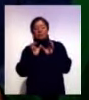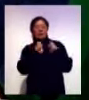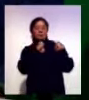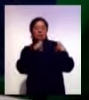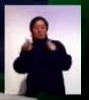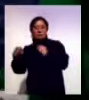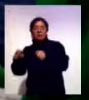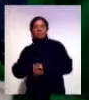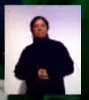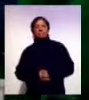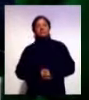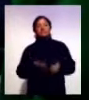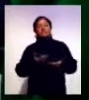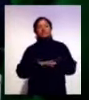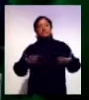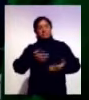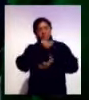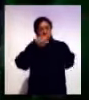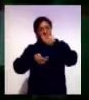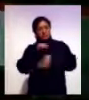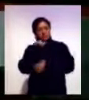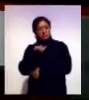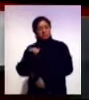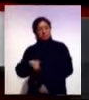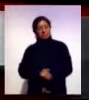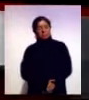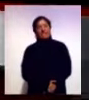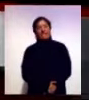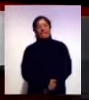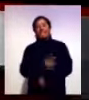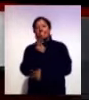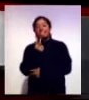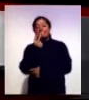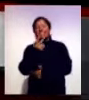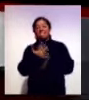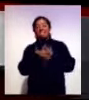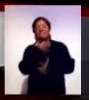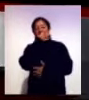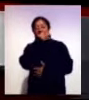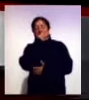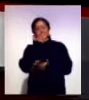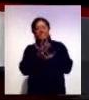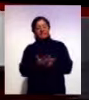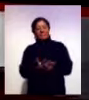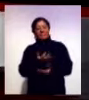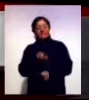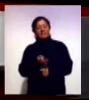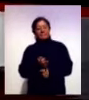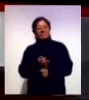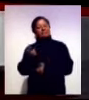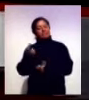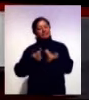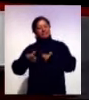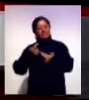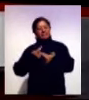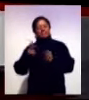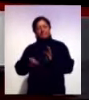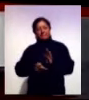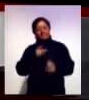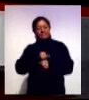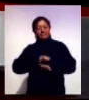Morales, Ahora Noticias. Las 2 de la tarde con 15 minutos, vamos a hacer una muy breve pausa, pero regresando vamos a retomar